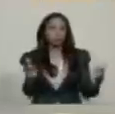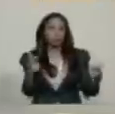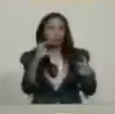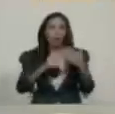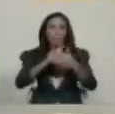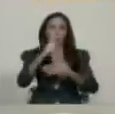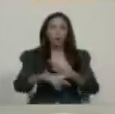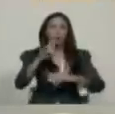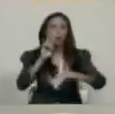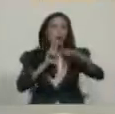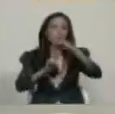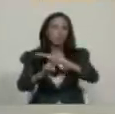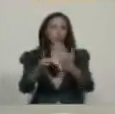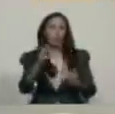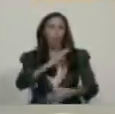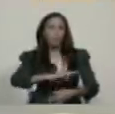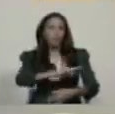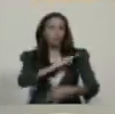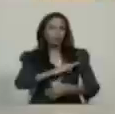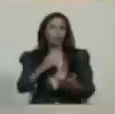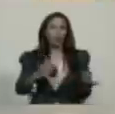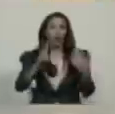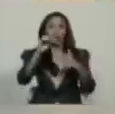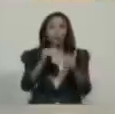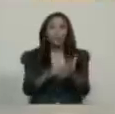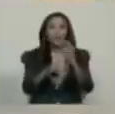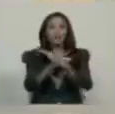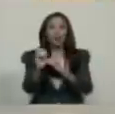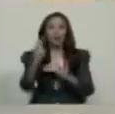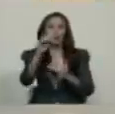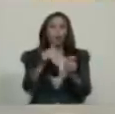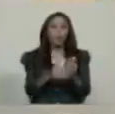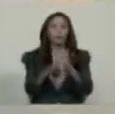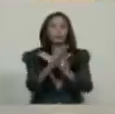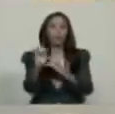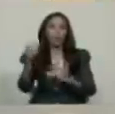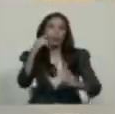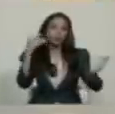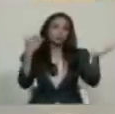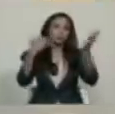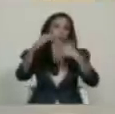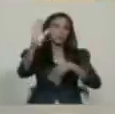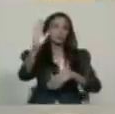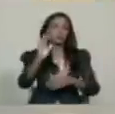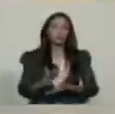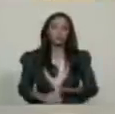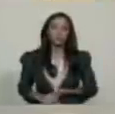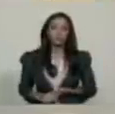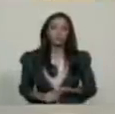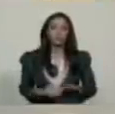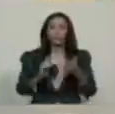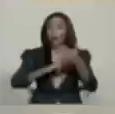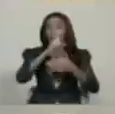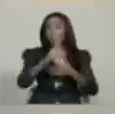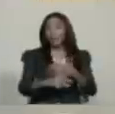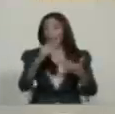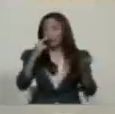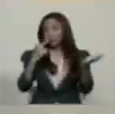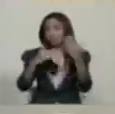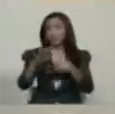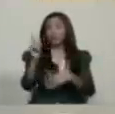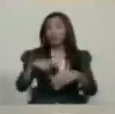la visión de la Venezuela 2030, 2040, 2050 y el plan de la